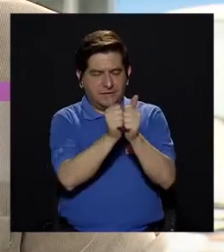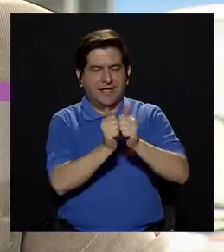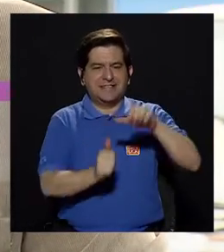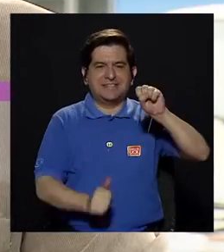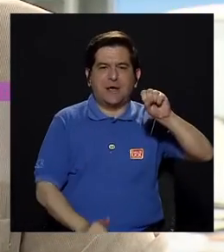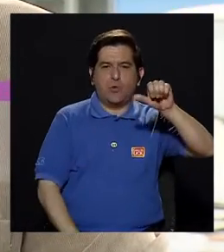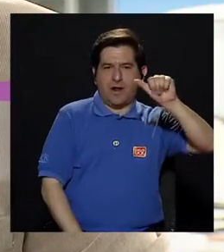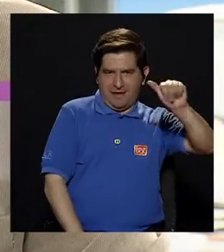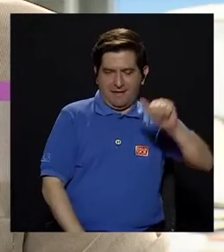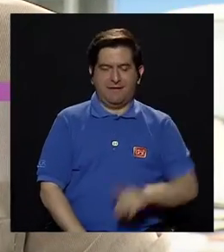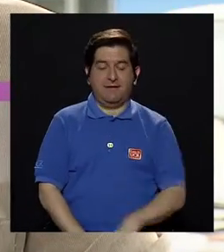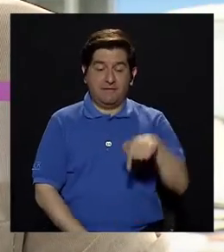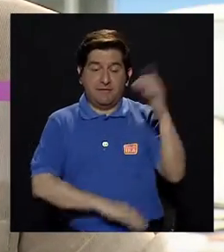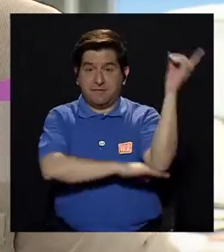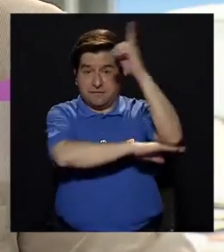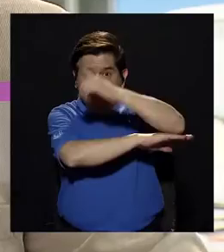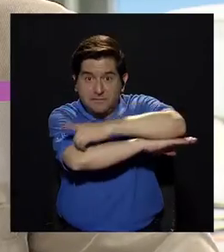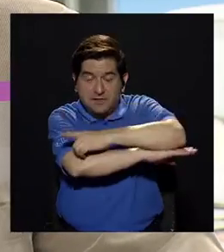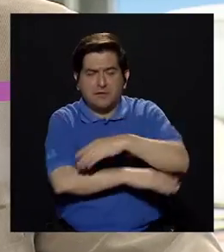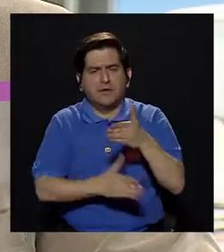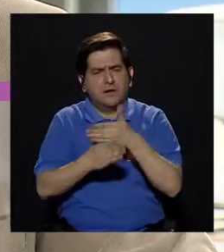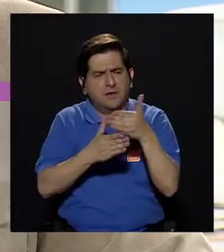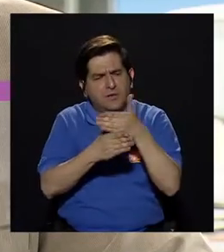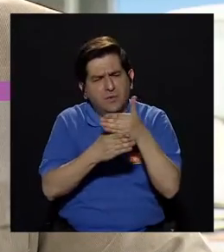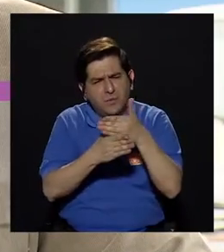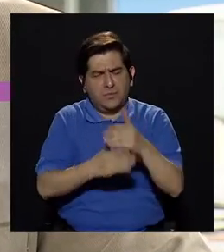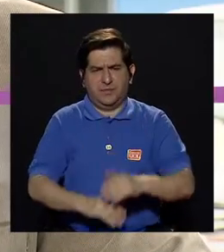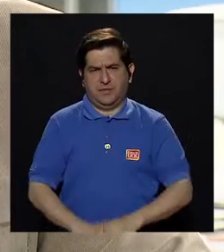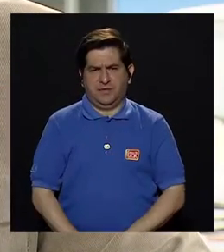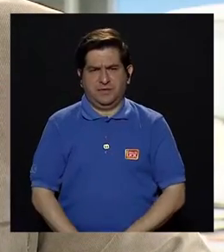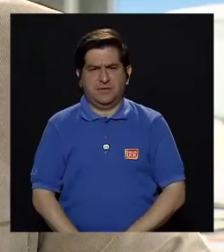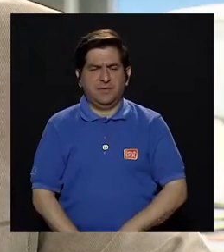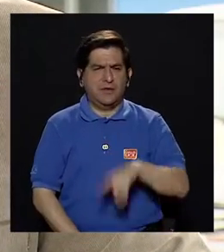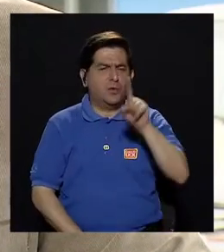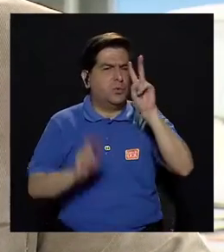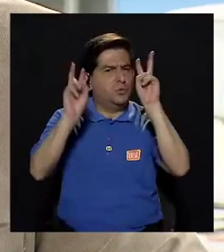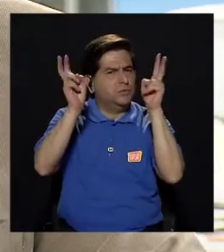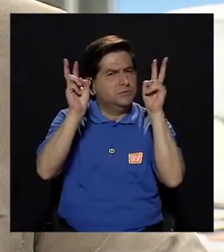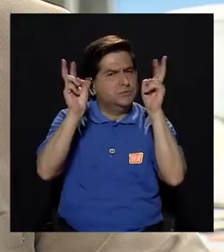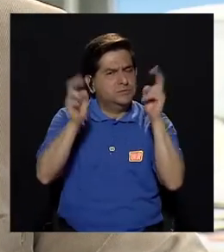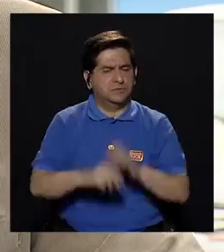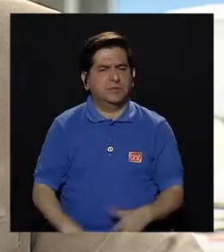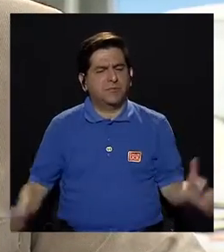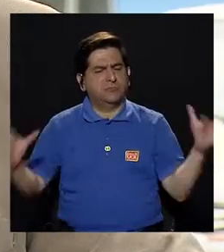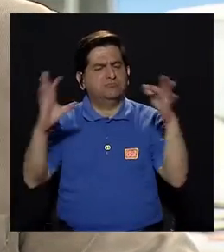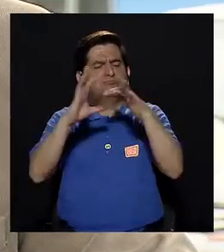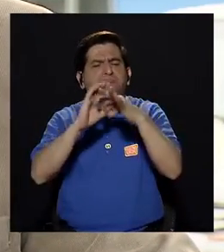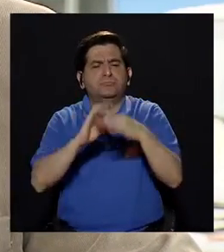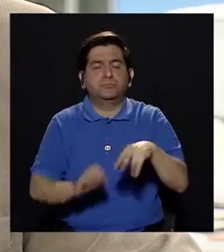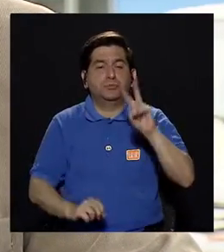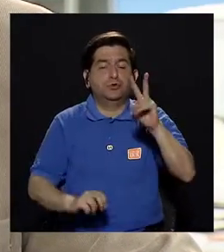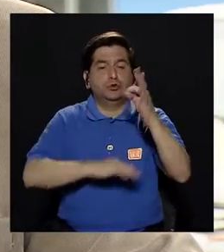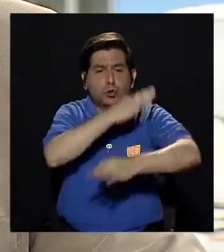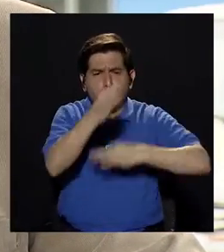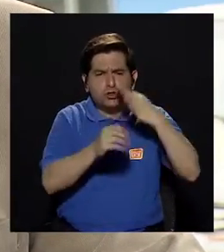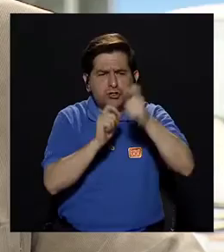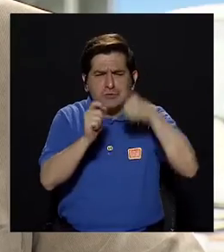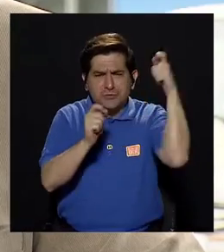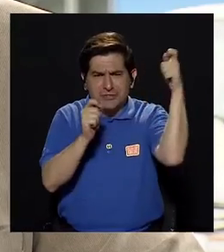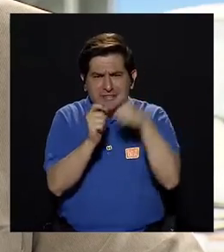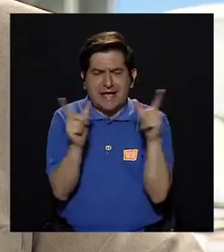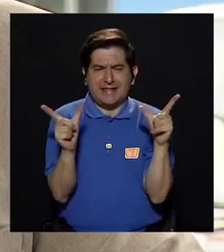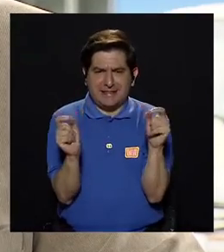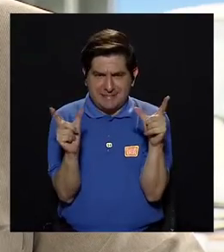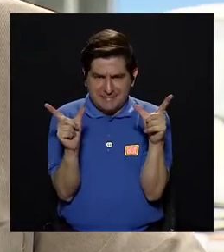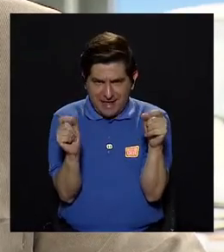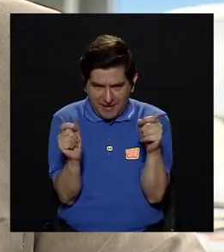acompaña Saúl Aguilar. Y el día de hoy quiero compartir con ustedes un tema que está relacionado con dos tipos